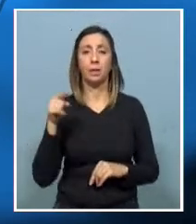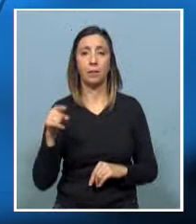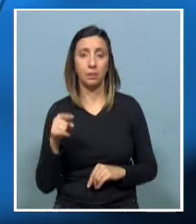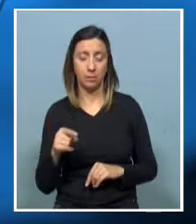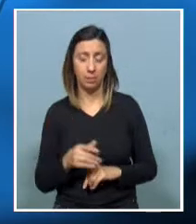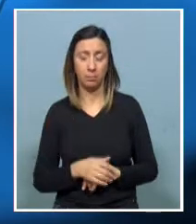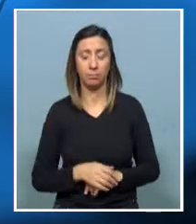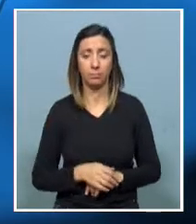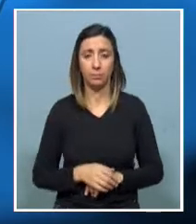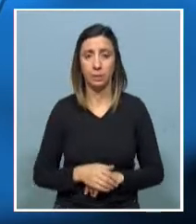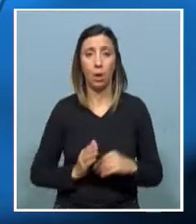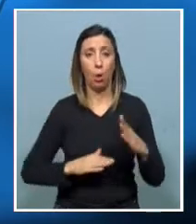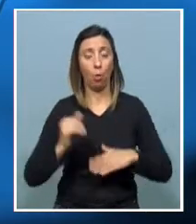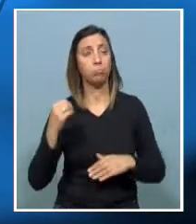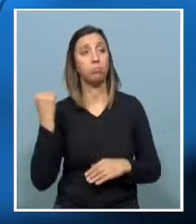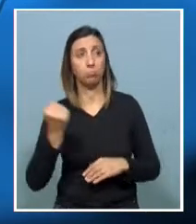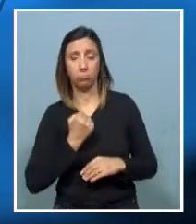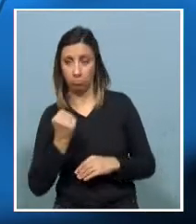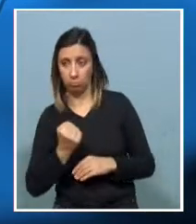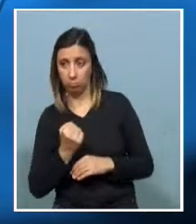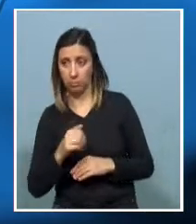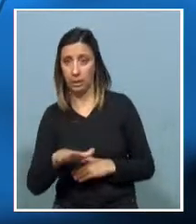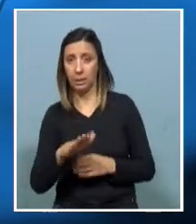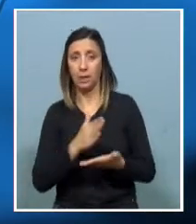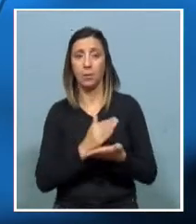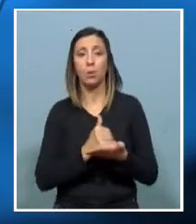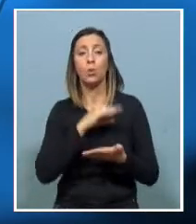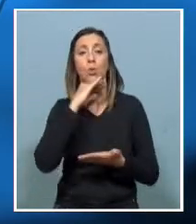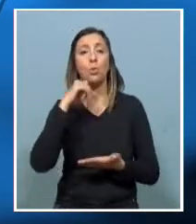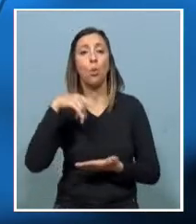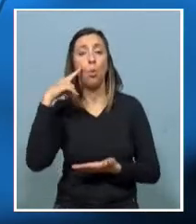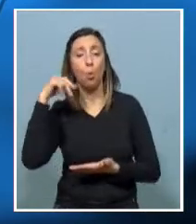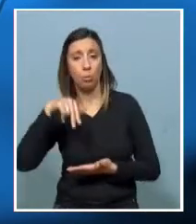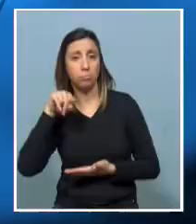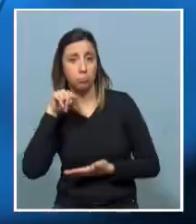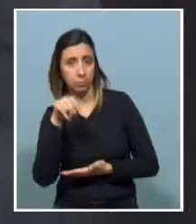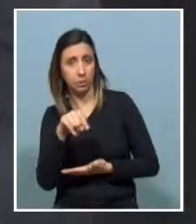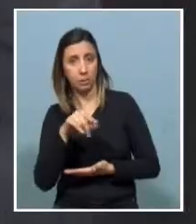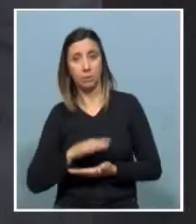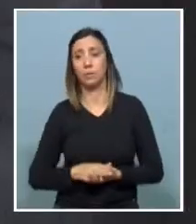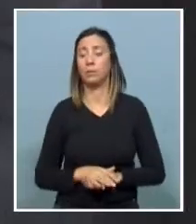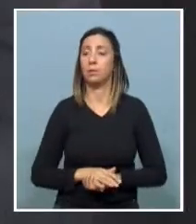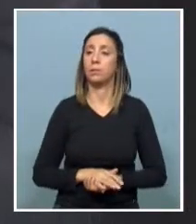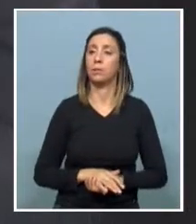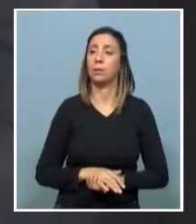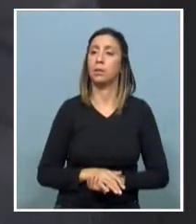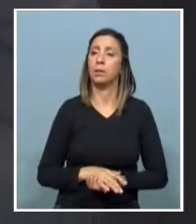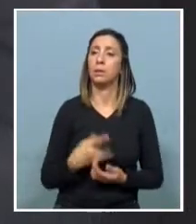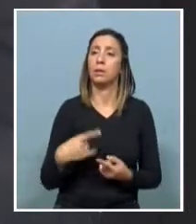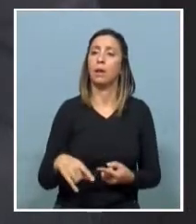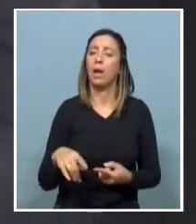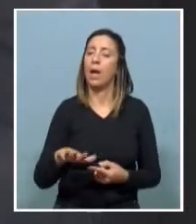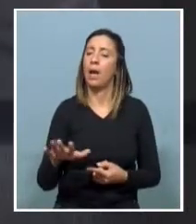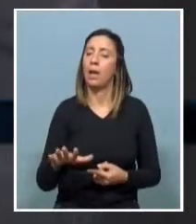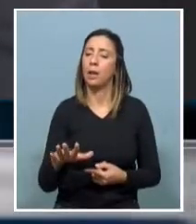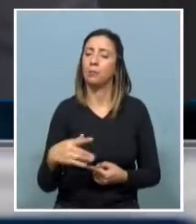esta es una obra muy importante para el departamento, porque teníamos un déficit importante en Santa